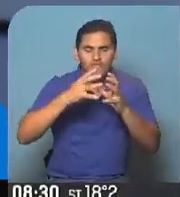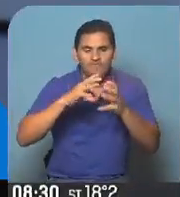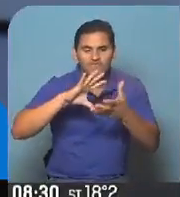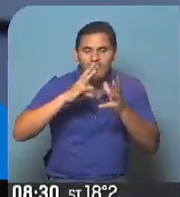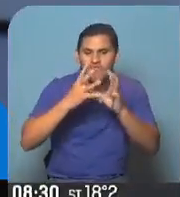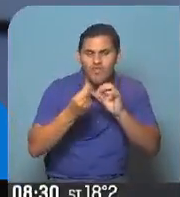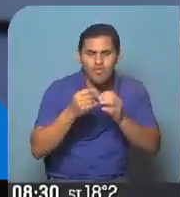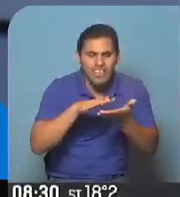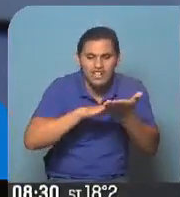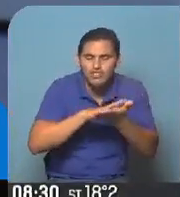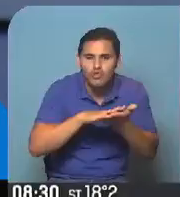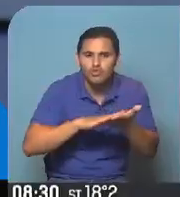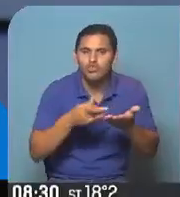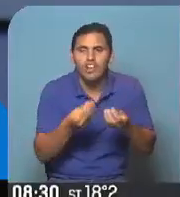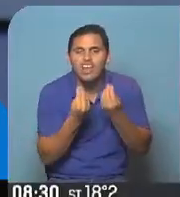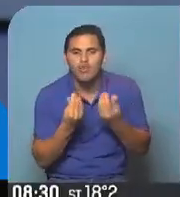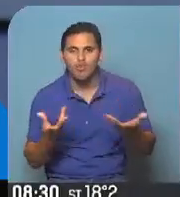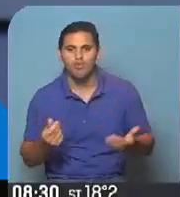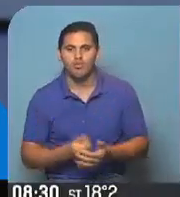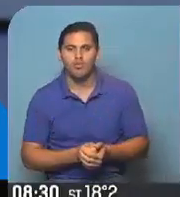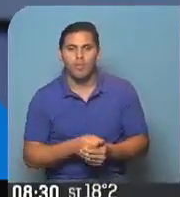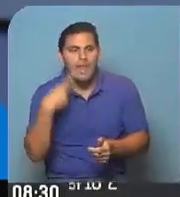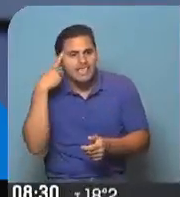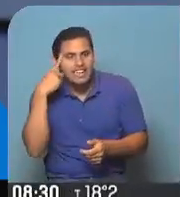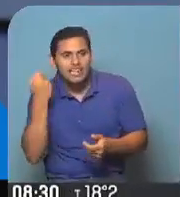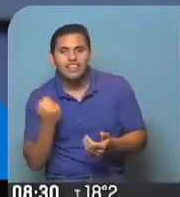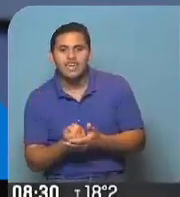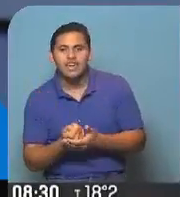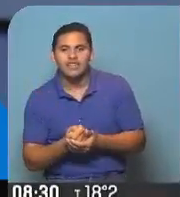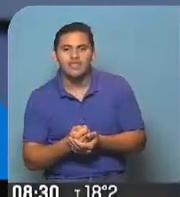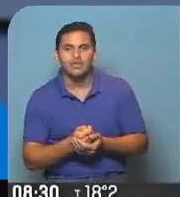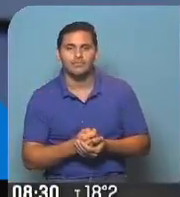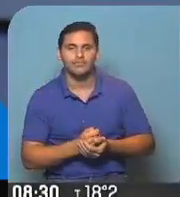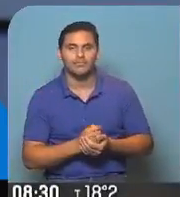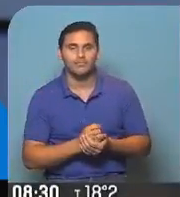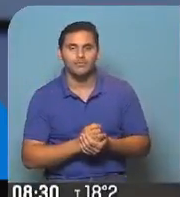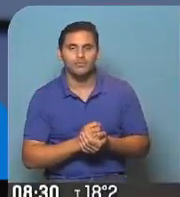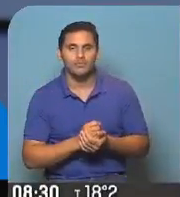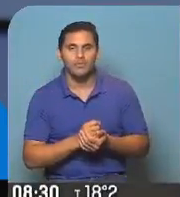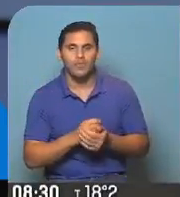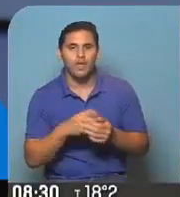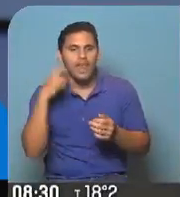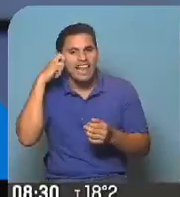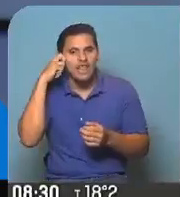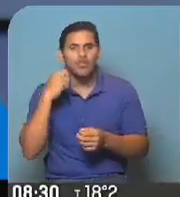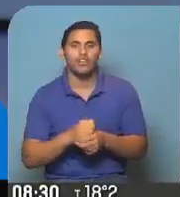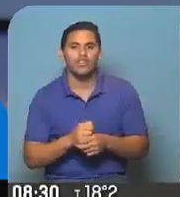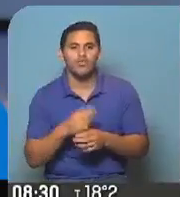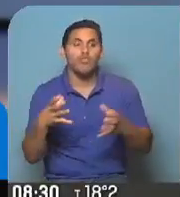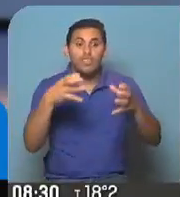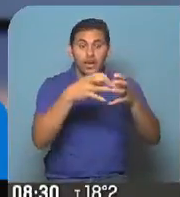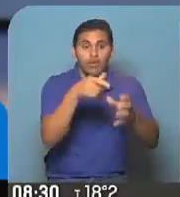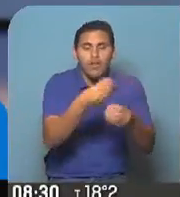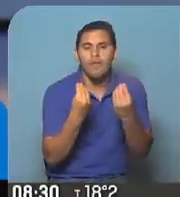digamos tener ideas y en definitiva aplicar políticas económicas el congreso se está reunido para